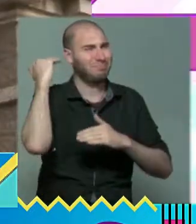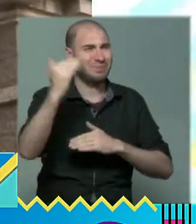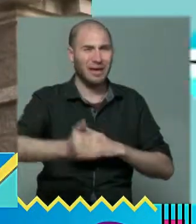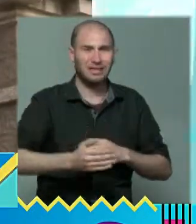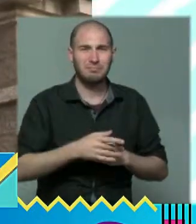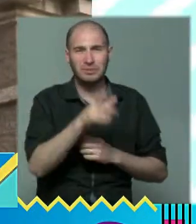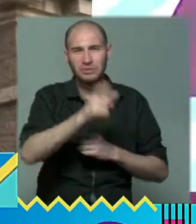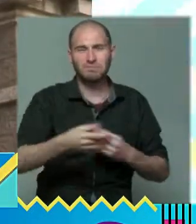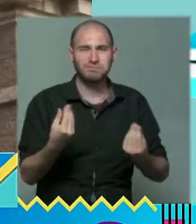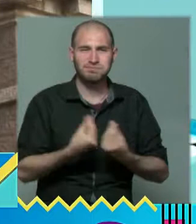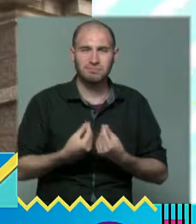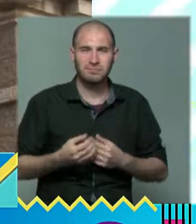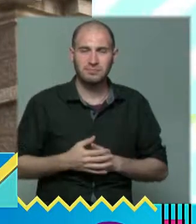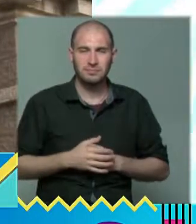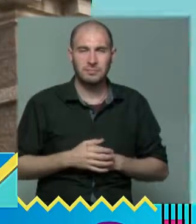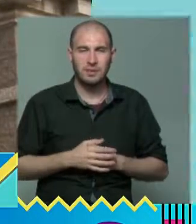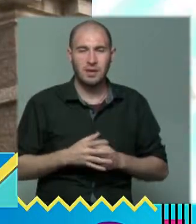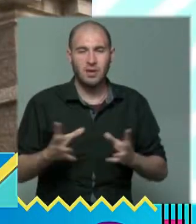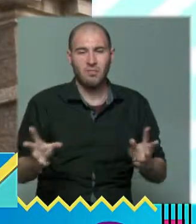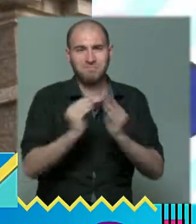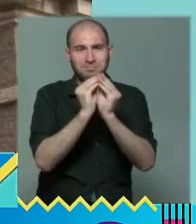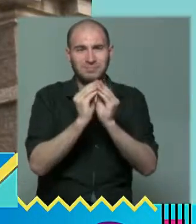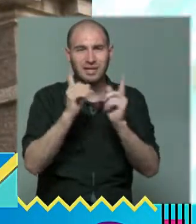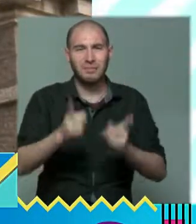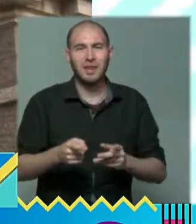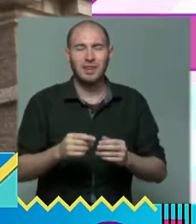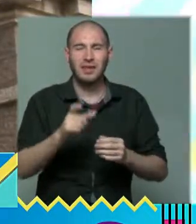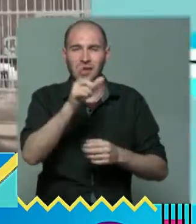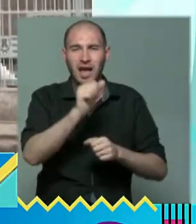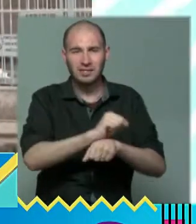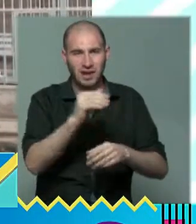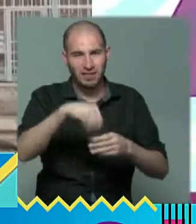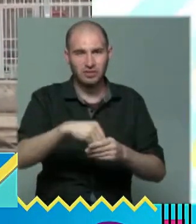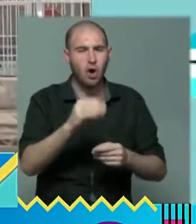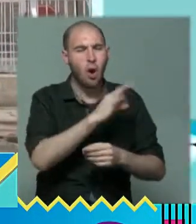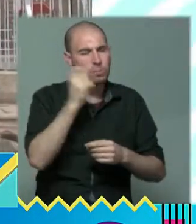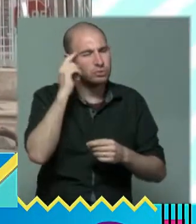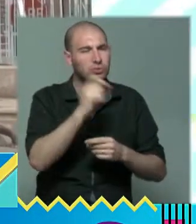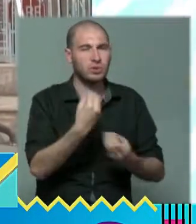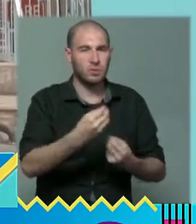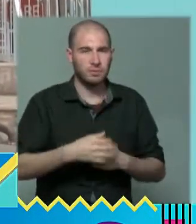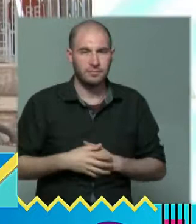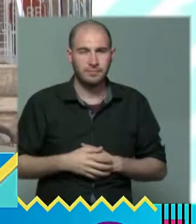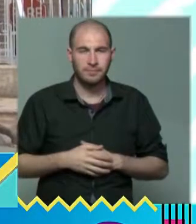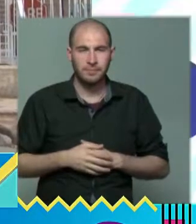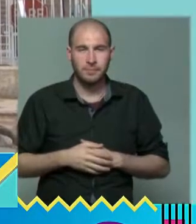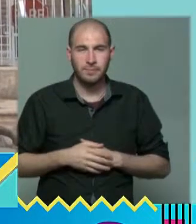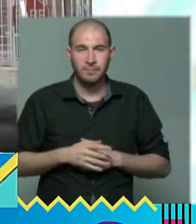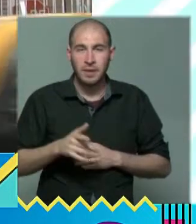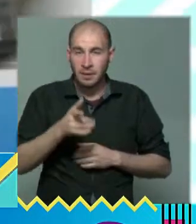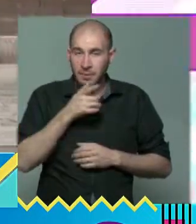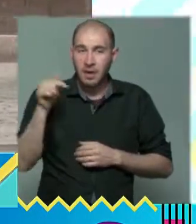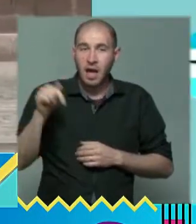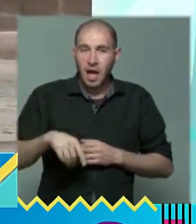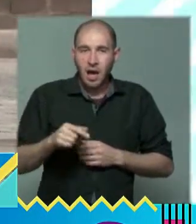de gente, el hacinamiento que hay también en las cárceles. ¿Esta situación cómo la ves? ¿Cuál es tu opinión? Sí, yo creo que hay que